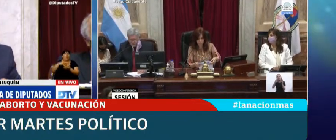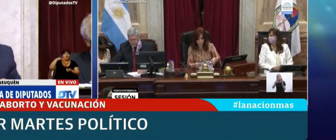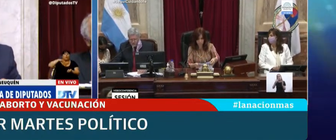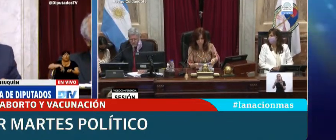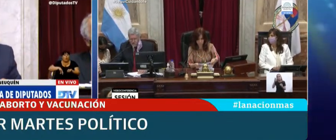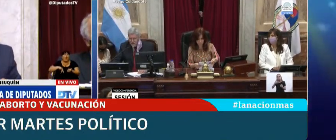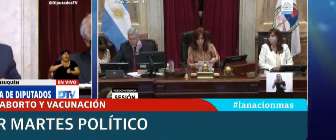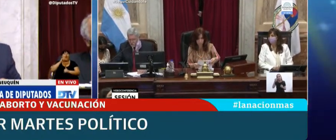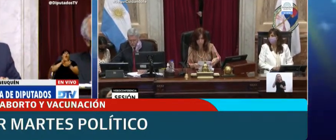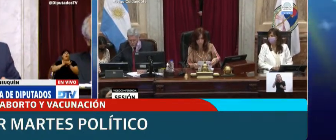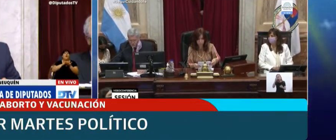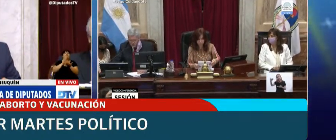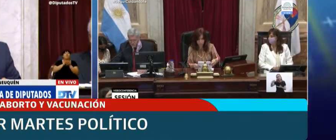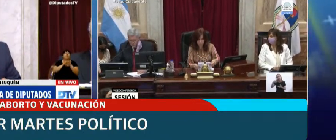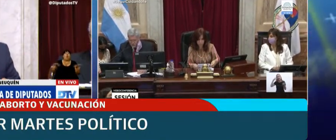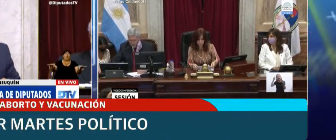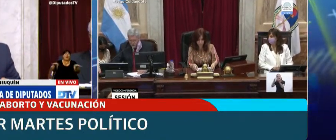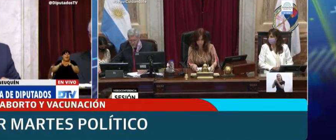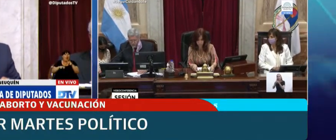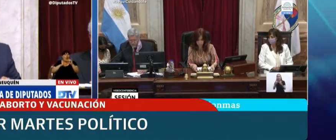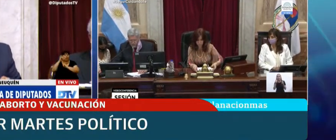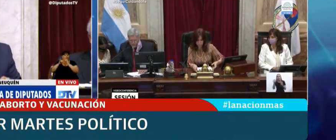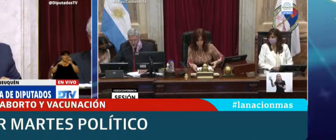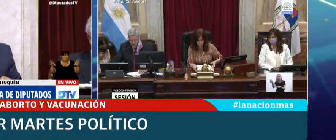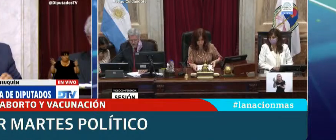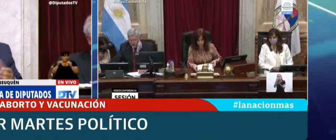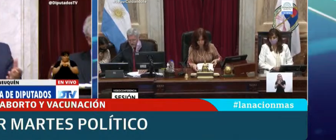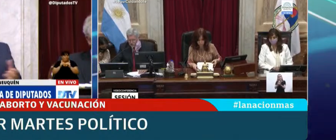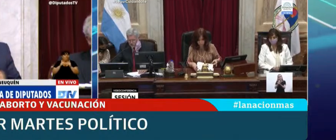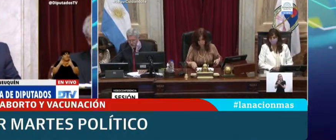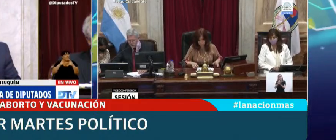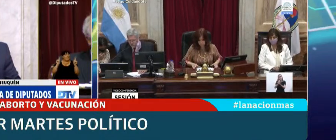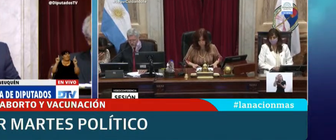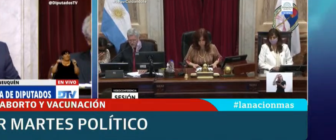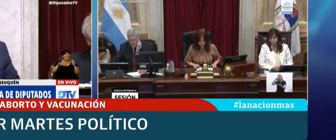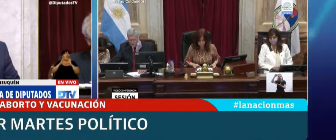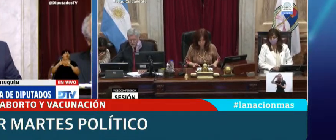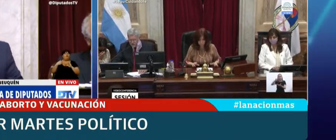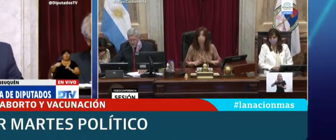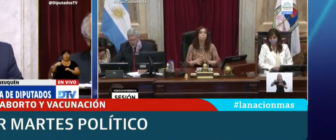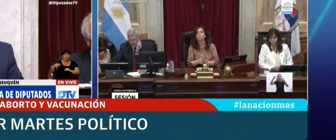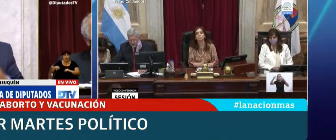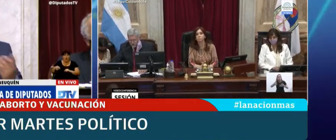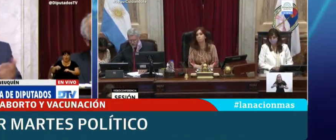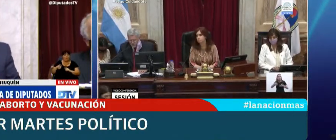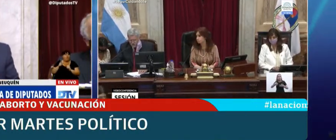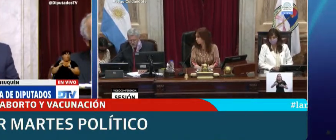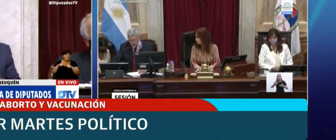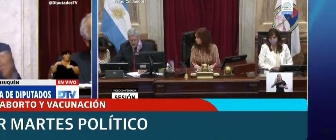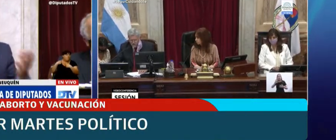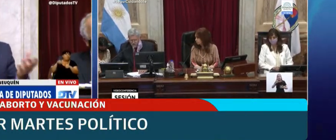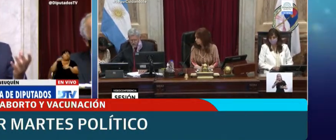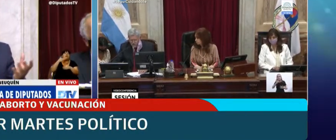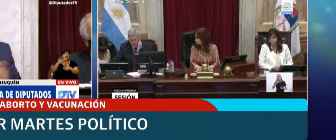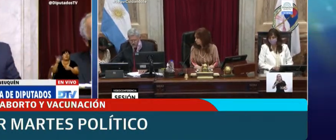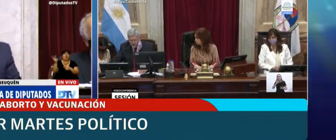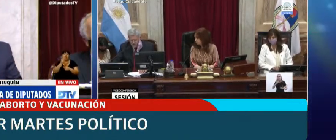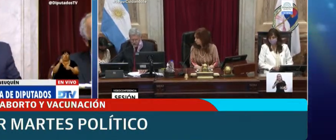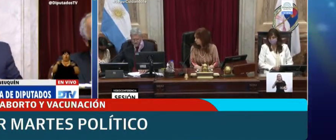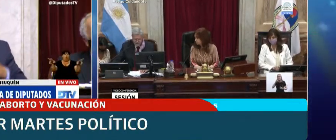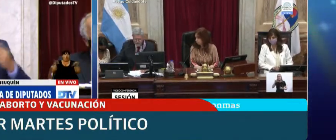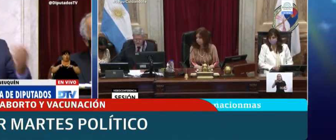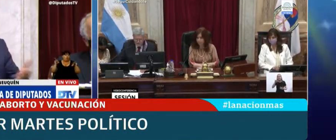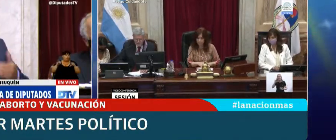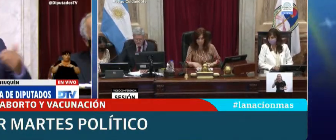y también un poco se jugó con la fecha del inicio de la vacunación de acordás que al principio se hablaba del lunes para empezar después terminó siendo